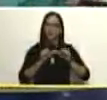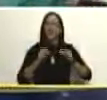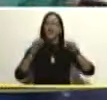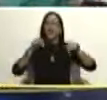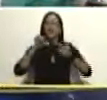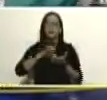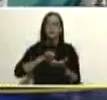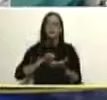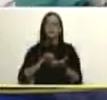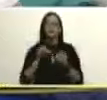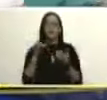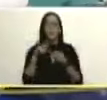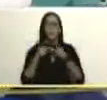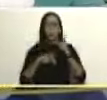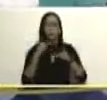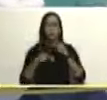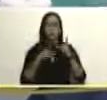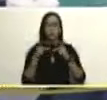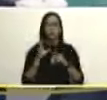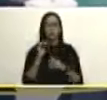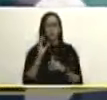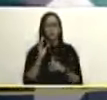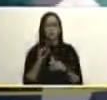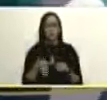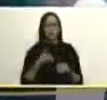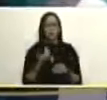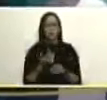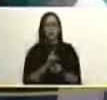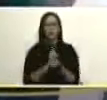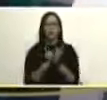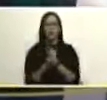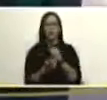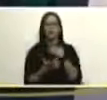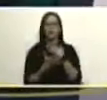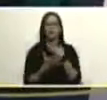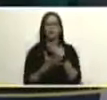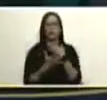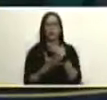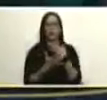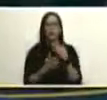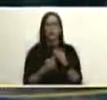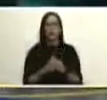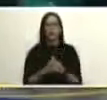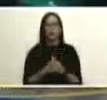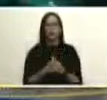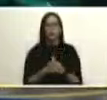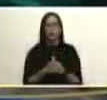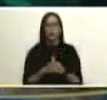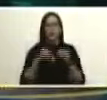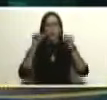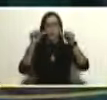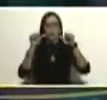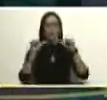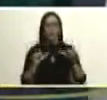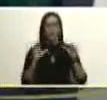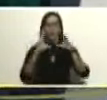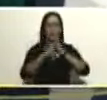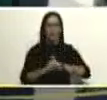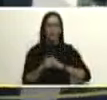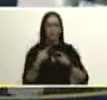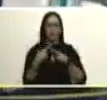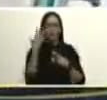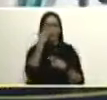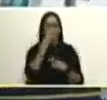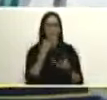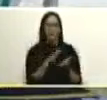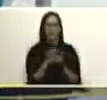Incluso estamos hablando que pudiese convertirse en un tecnológico en el horario nocturno. Cosas hermosas que